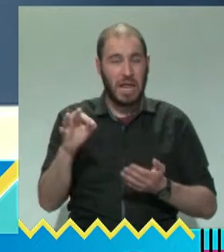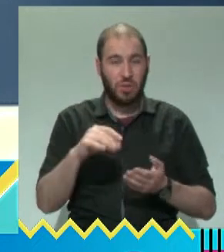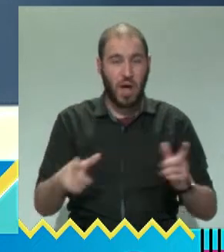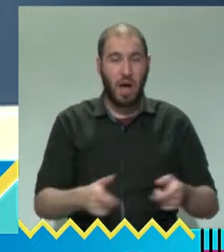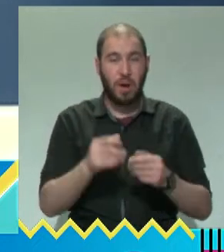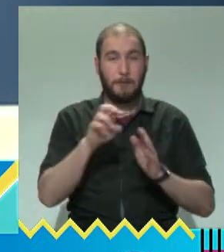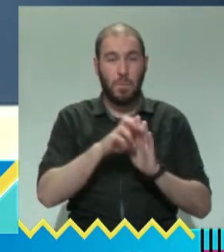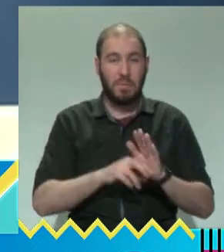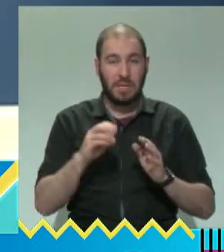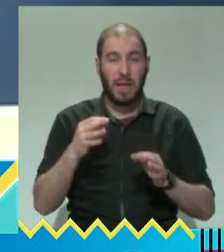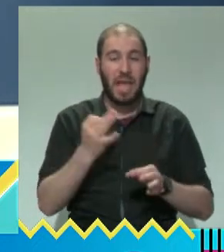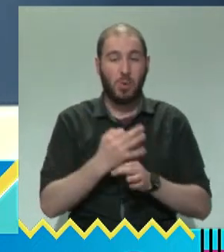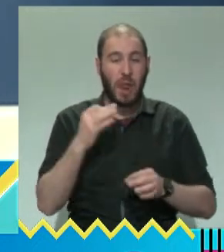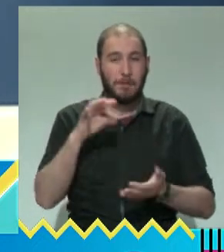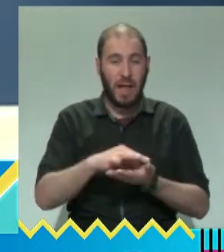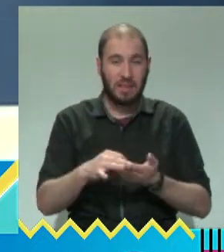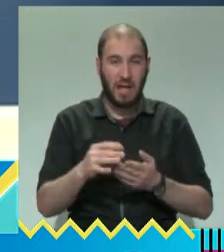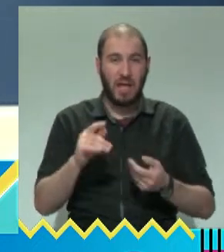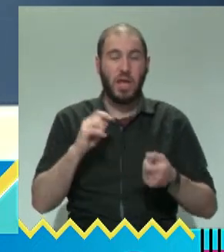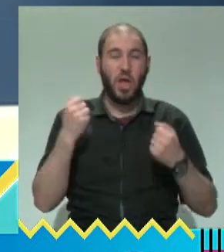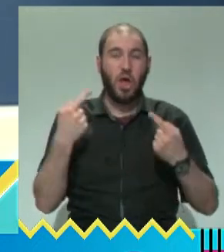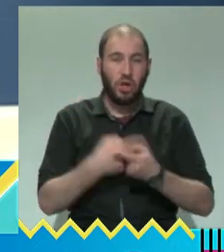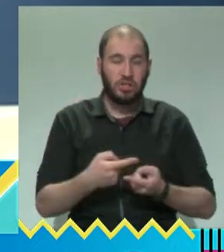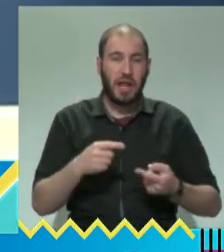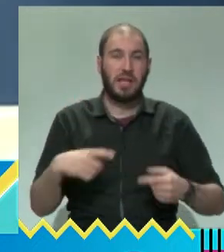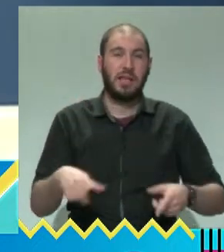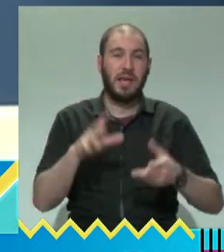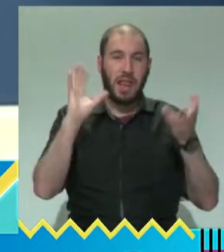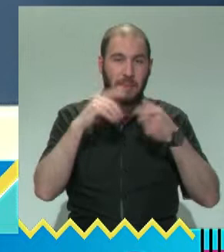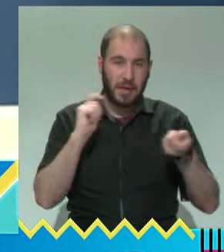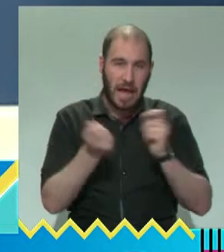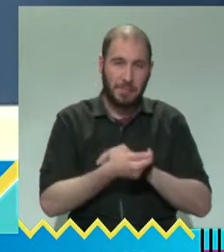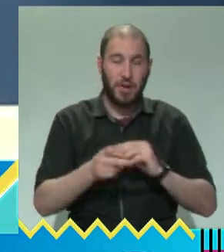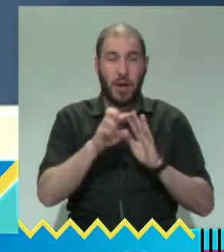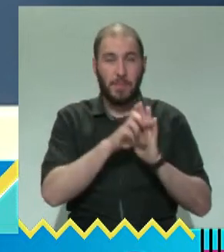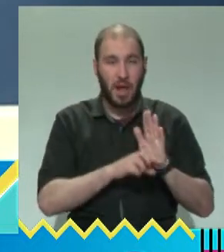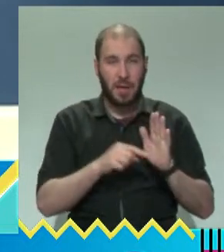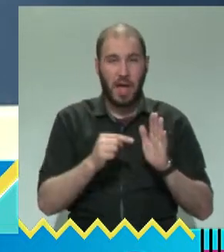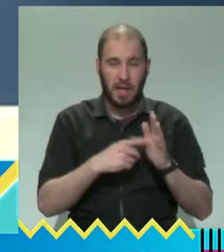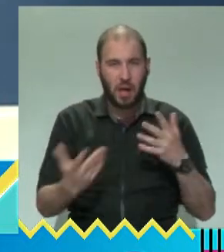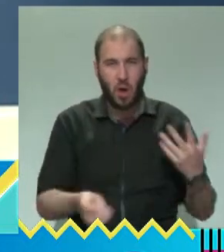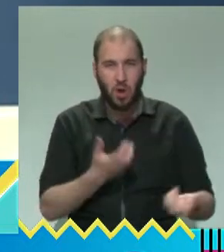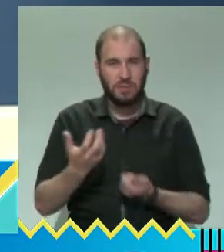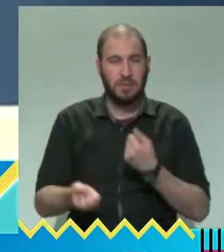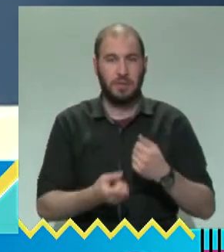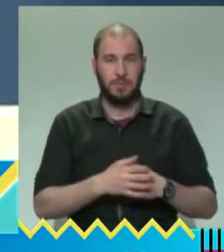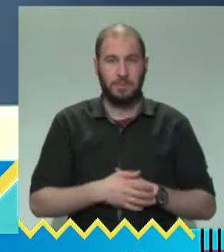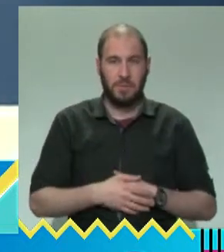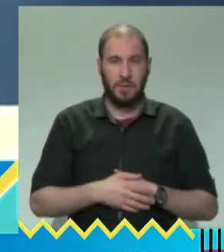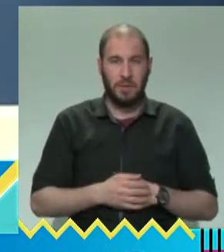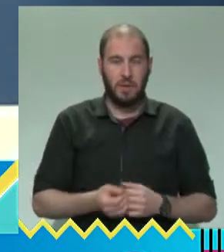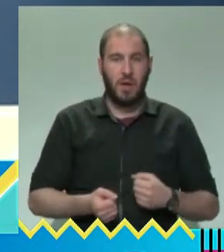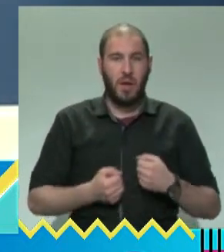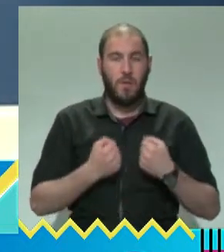marco de un programa que se llama La Escuela se planta frente al cambio climático, que es un programa que la verdad ha ido logrando una